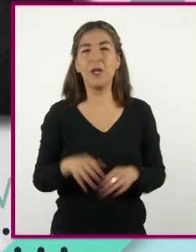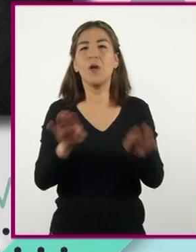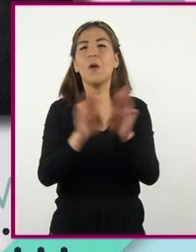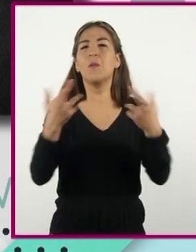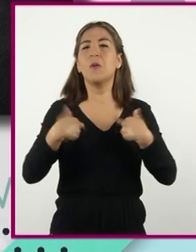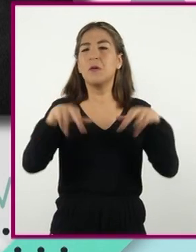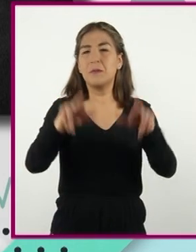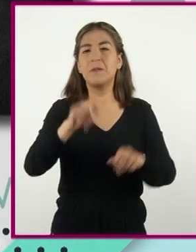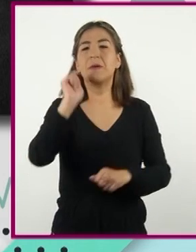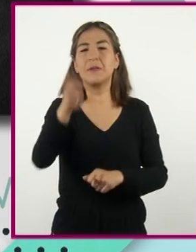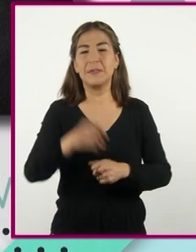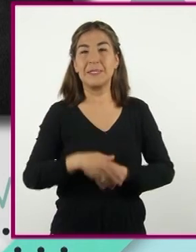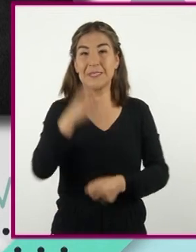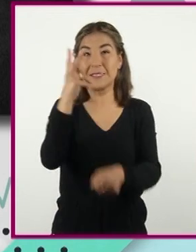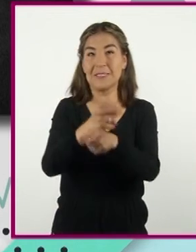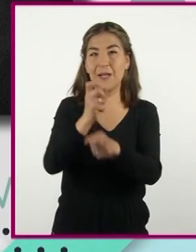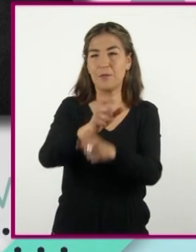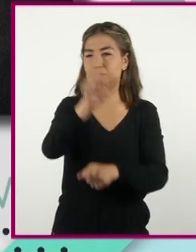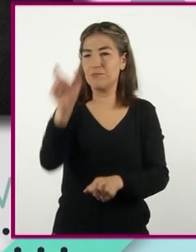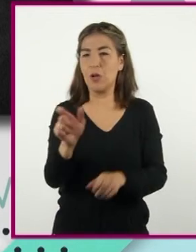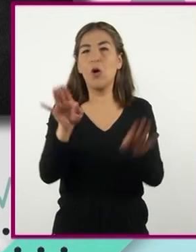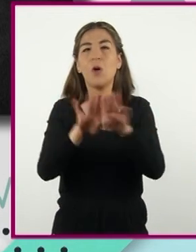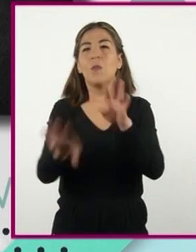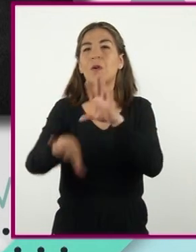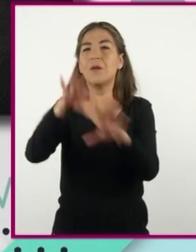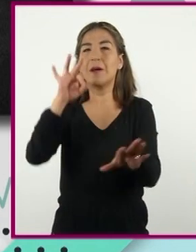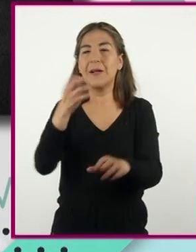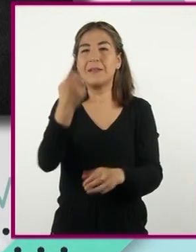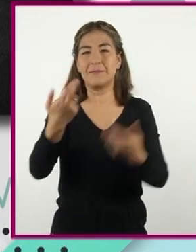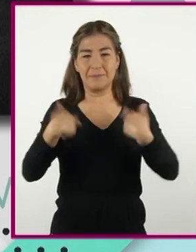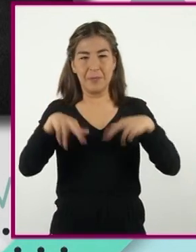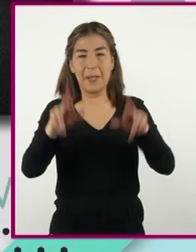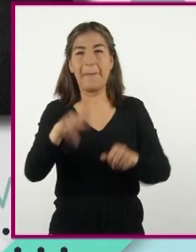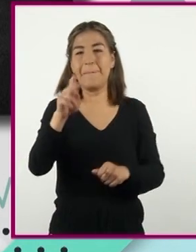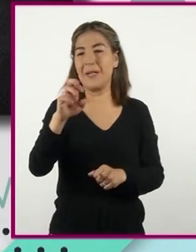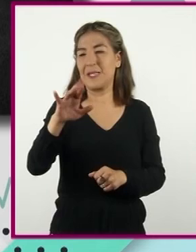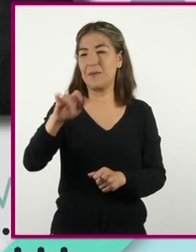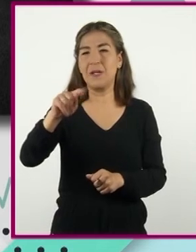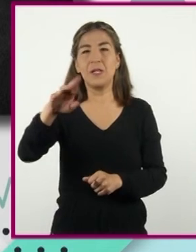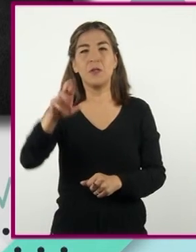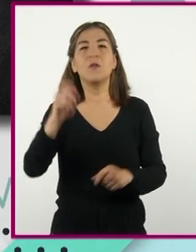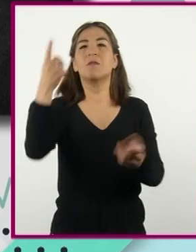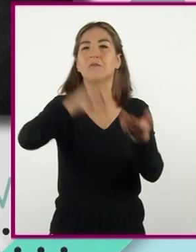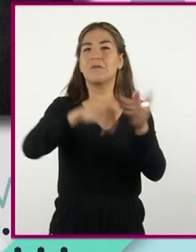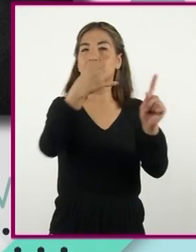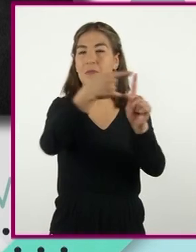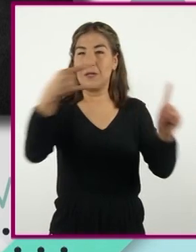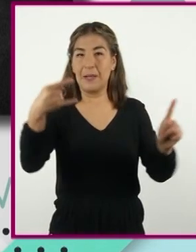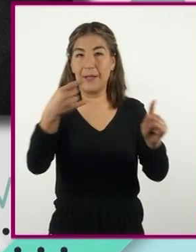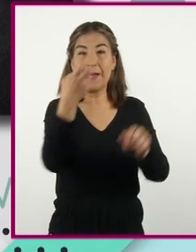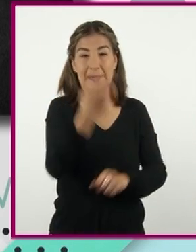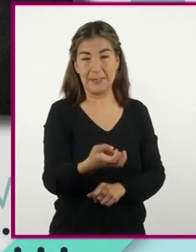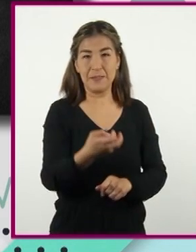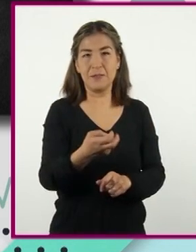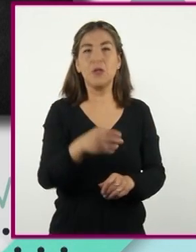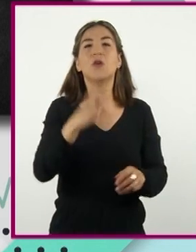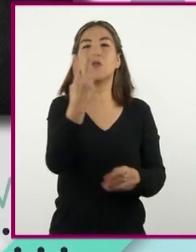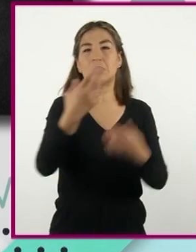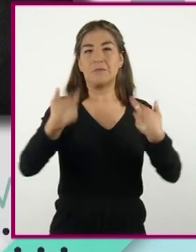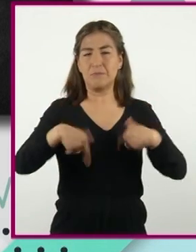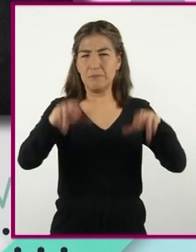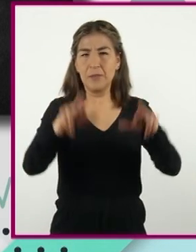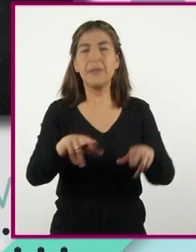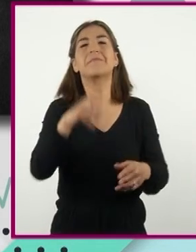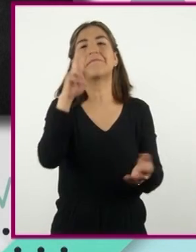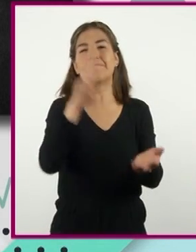expresión corresponde a la segunda manera que encontramos para representar el perímetro del rectángulo. Entonces, las dos expresiones